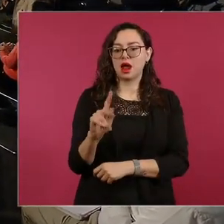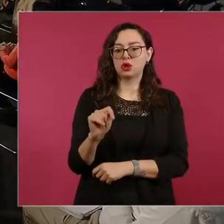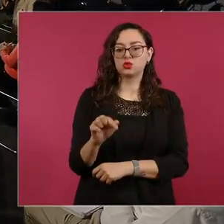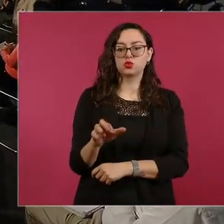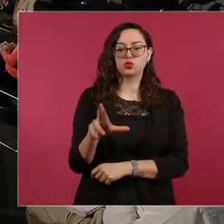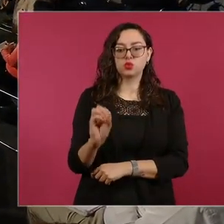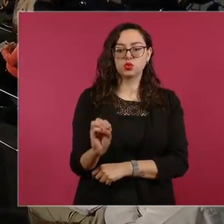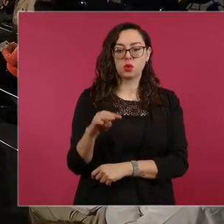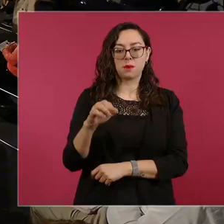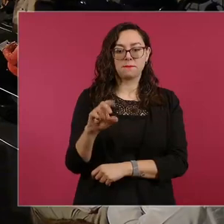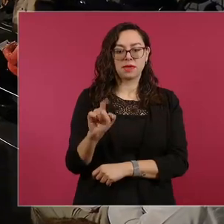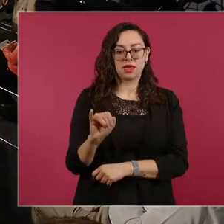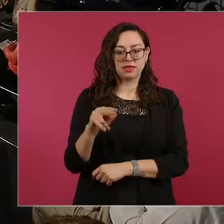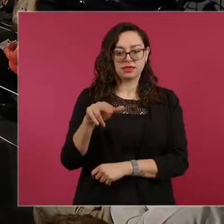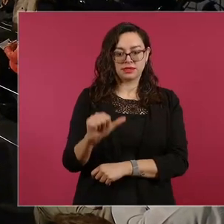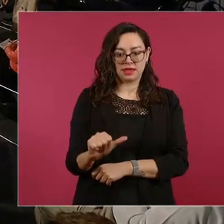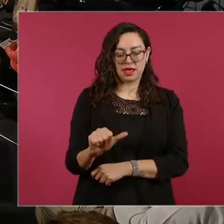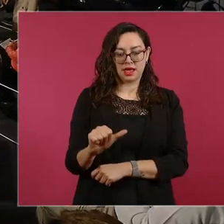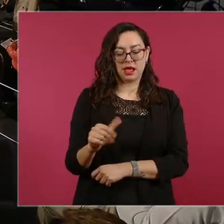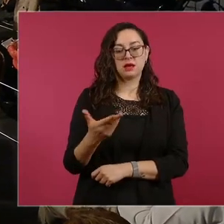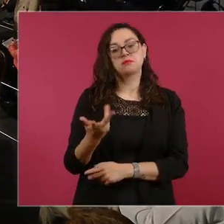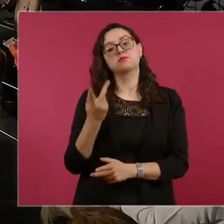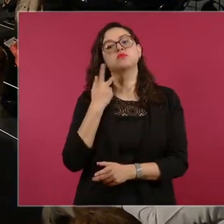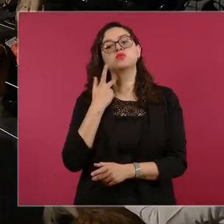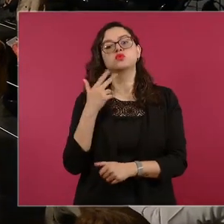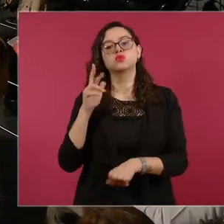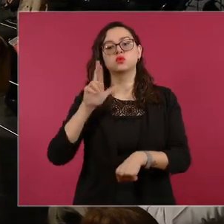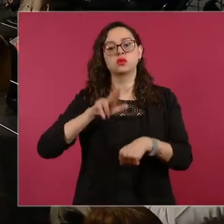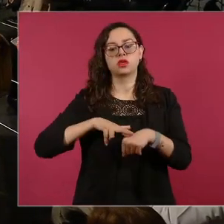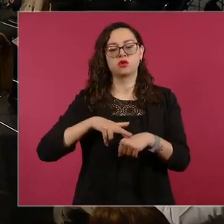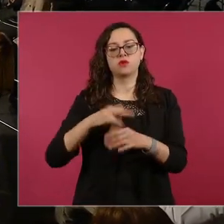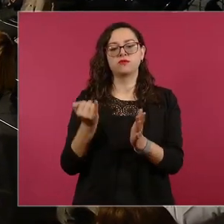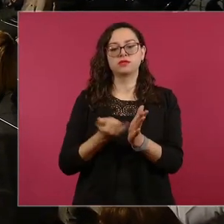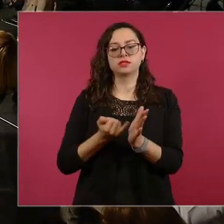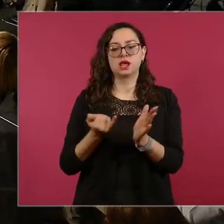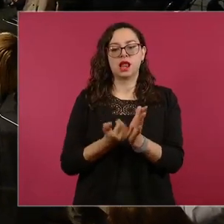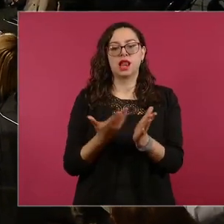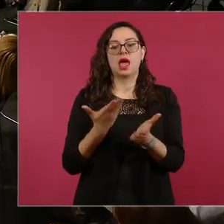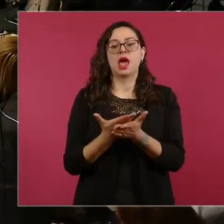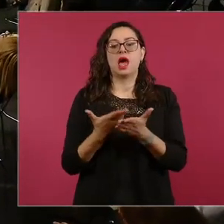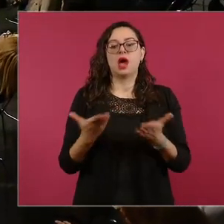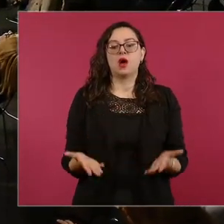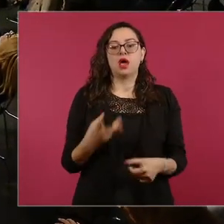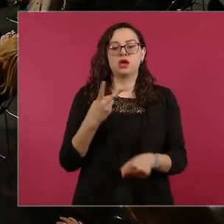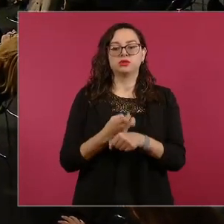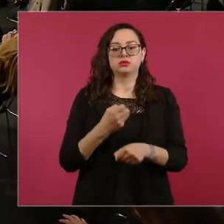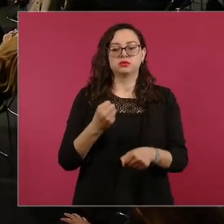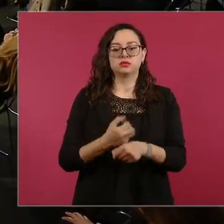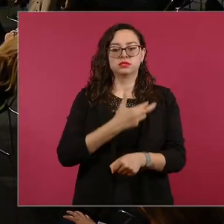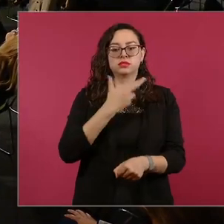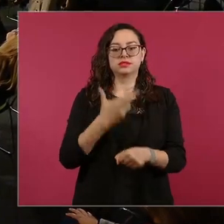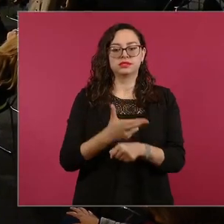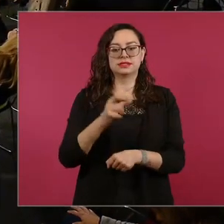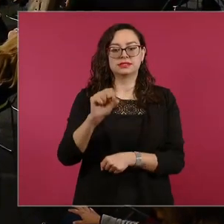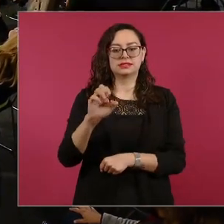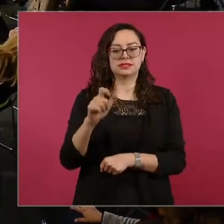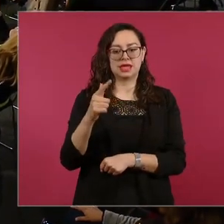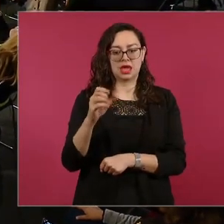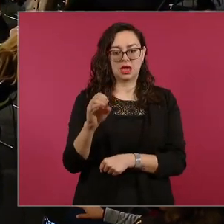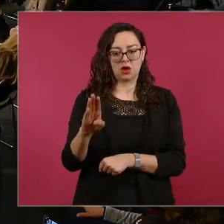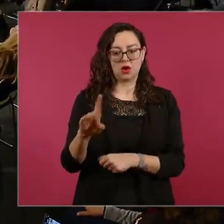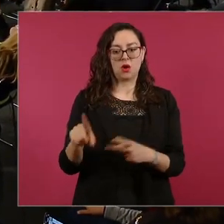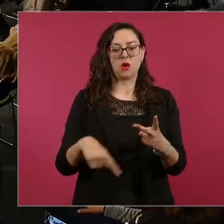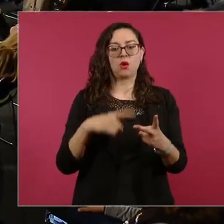que fue procurador fiscal y ahora es subsecretario de Gobernación. Por está el